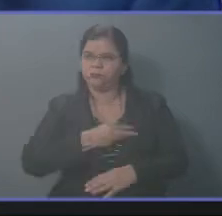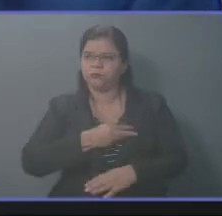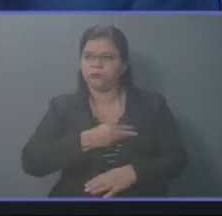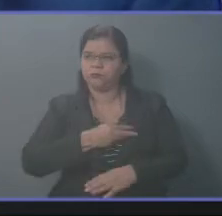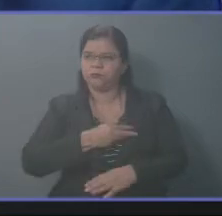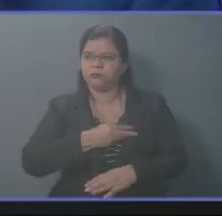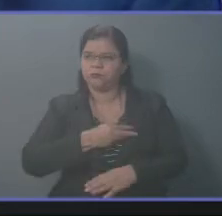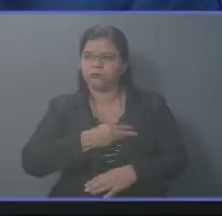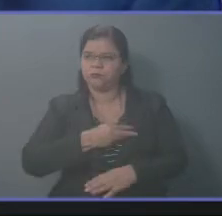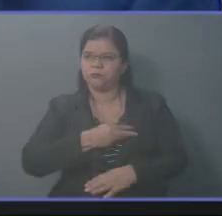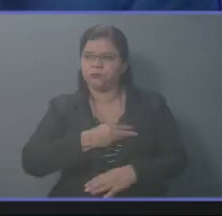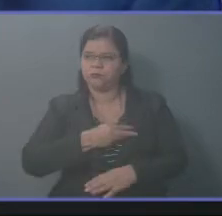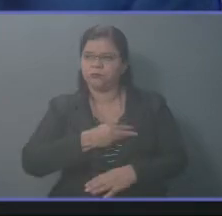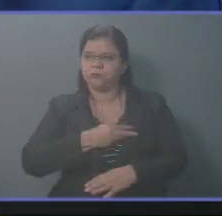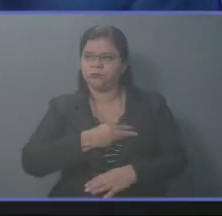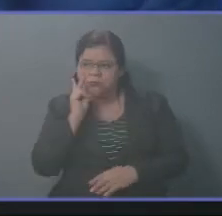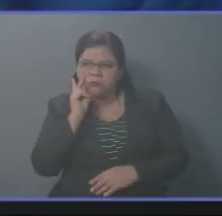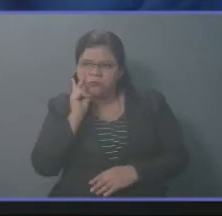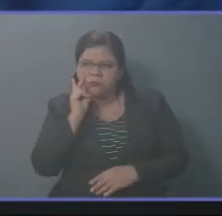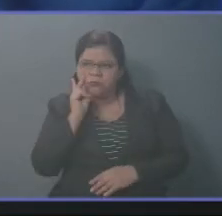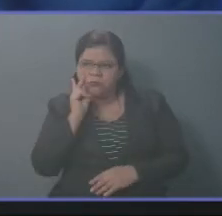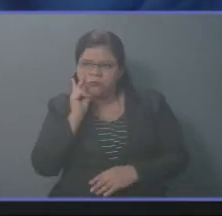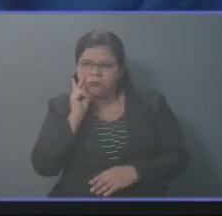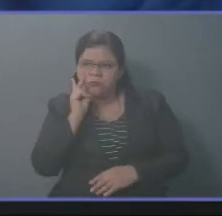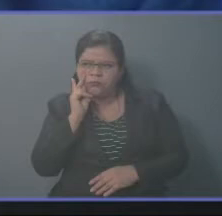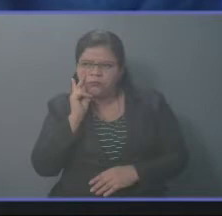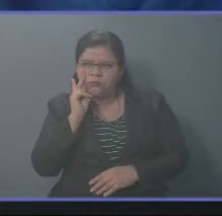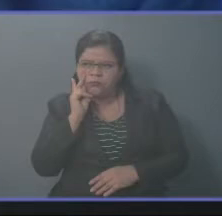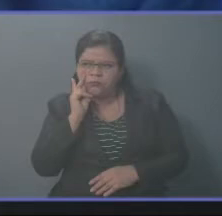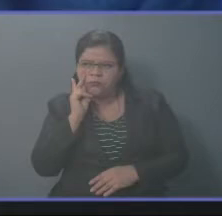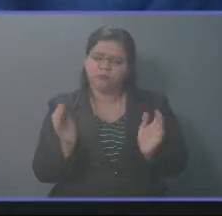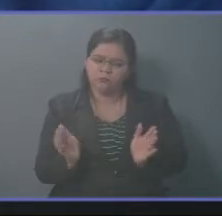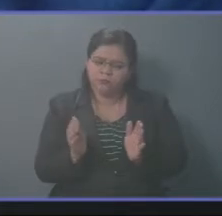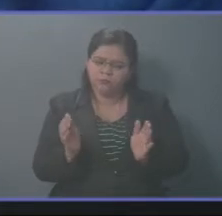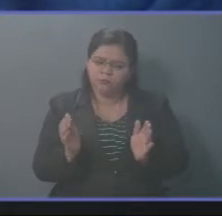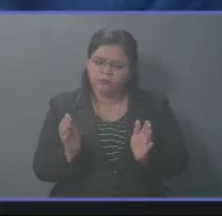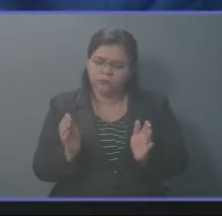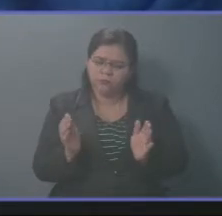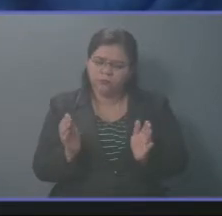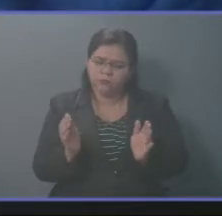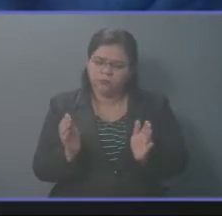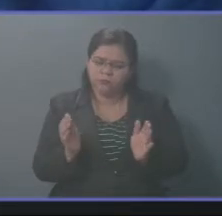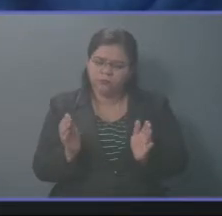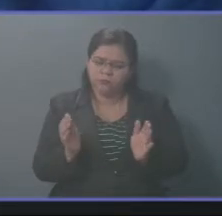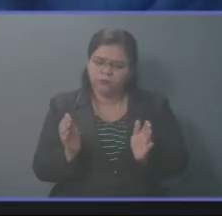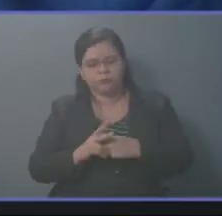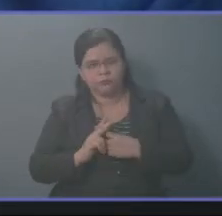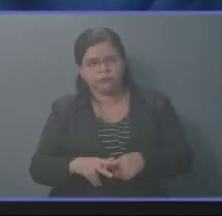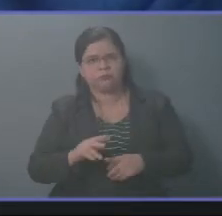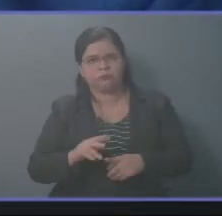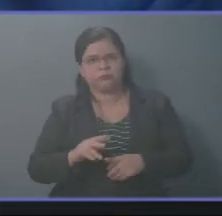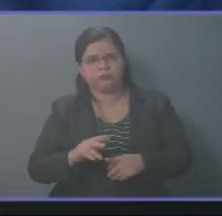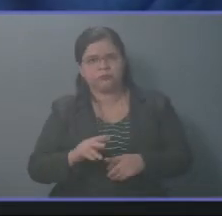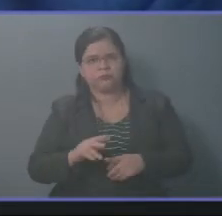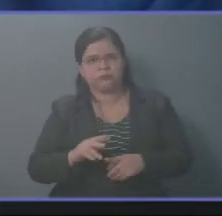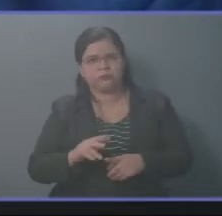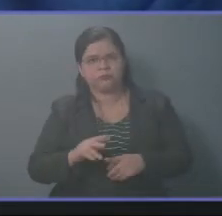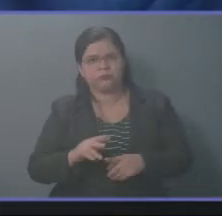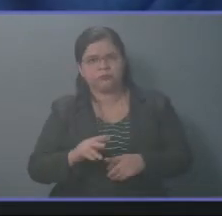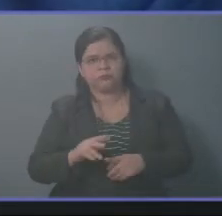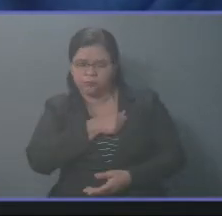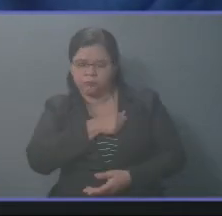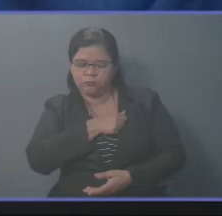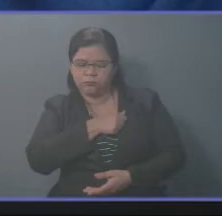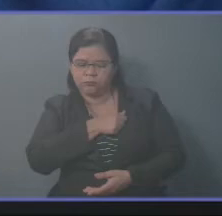qué significa mantener un autobús, gastar en llantas, combustible, reparaciones, motorista, y estar